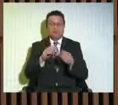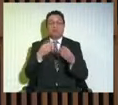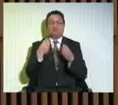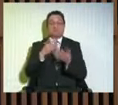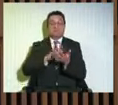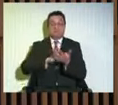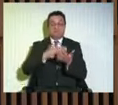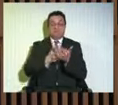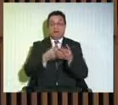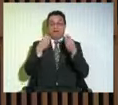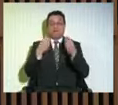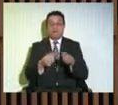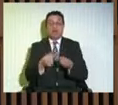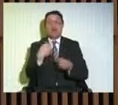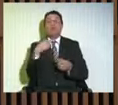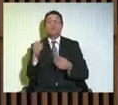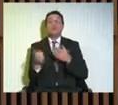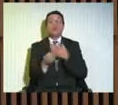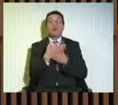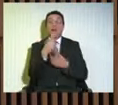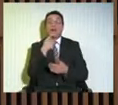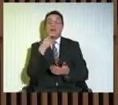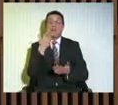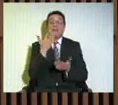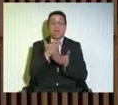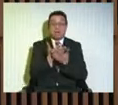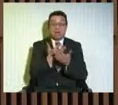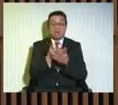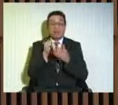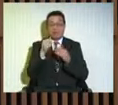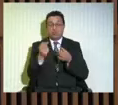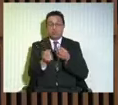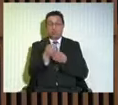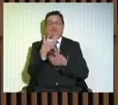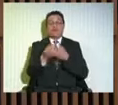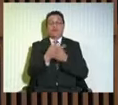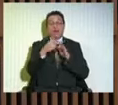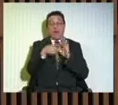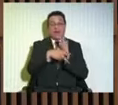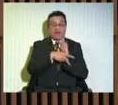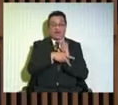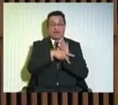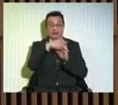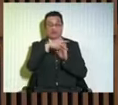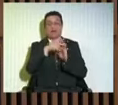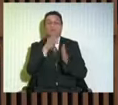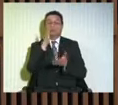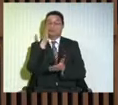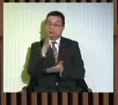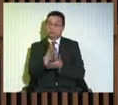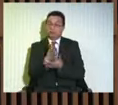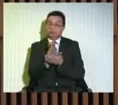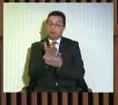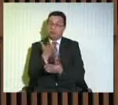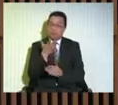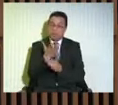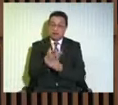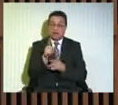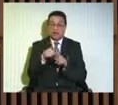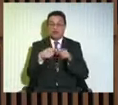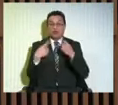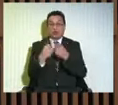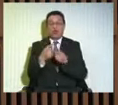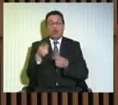las nuevas demandas de nuestros ciudadanos, los nuevos estándares que exigen nuestros ciudadanos, nos obliga